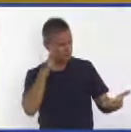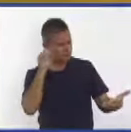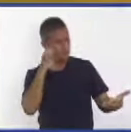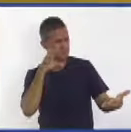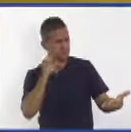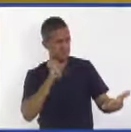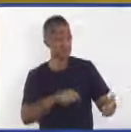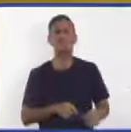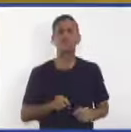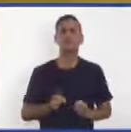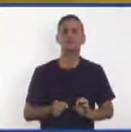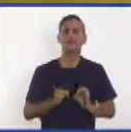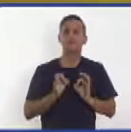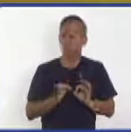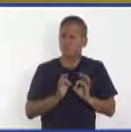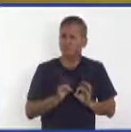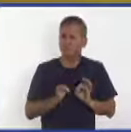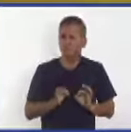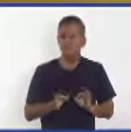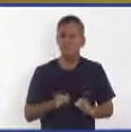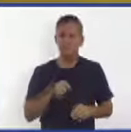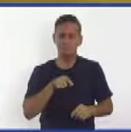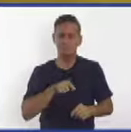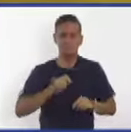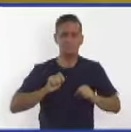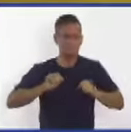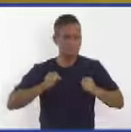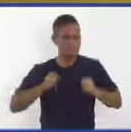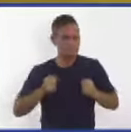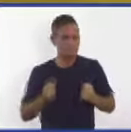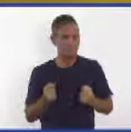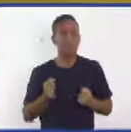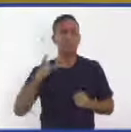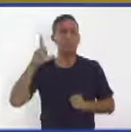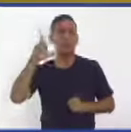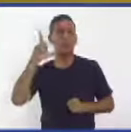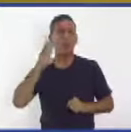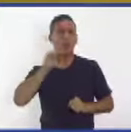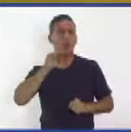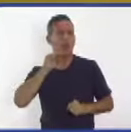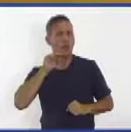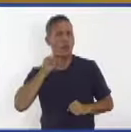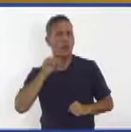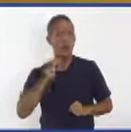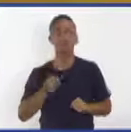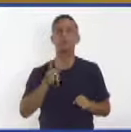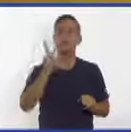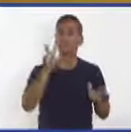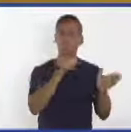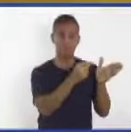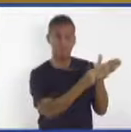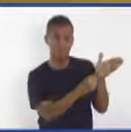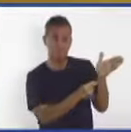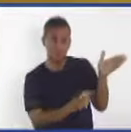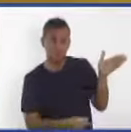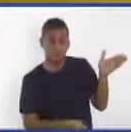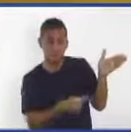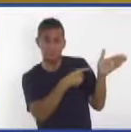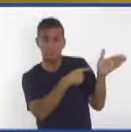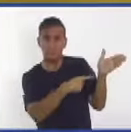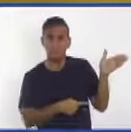en ese dominio del léxico en ese dominio del vocabulario bueno pues si tenemos